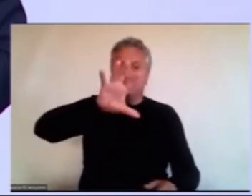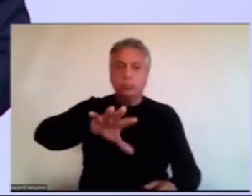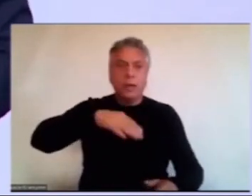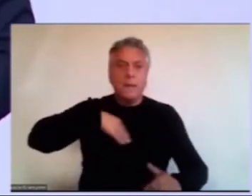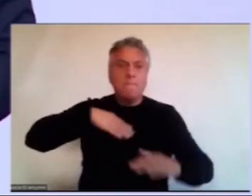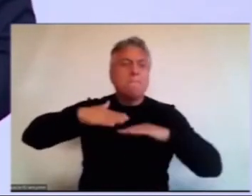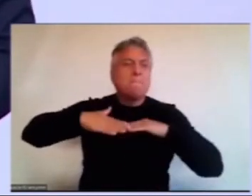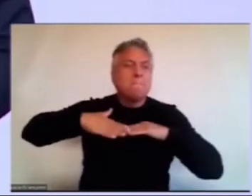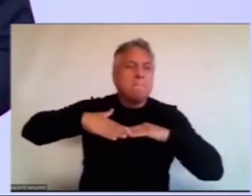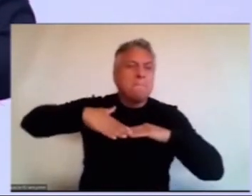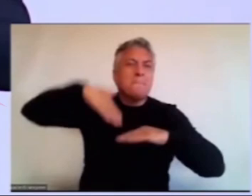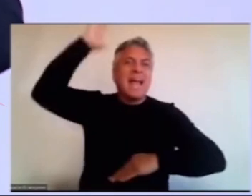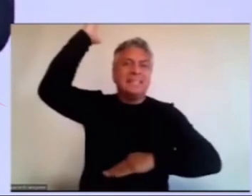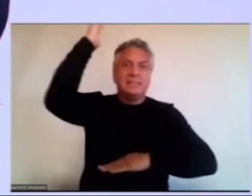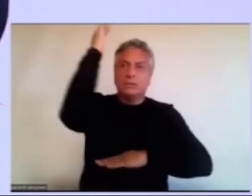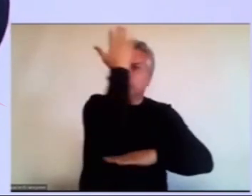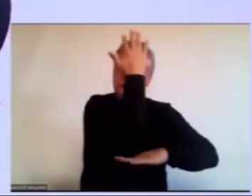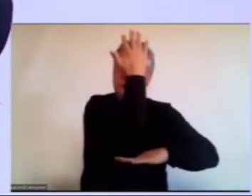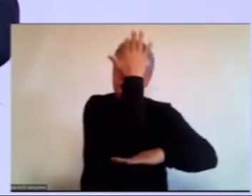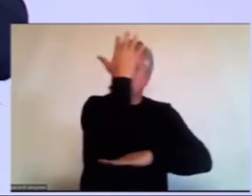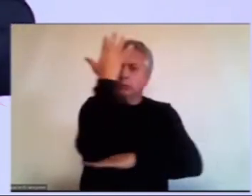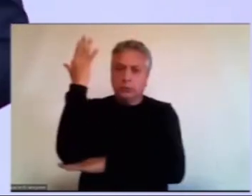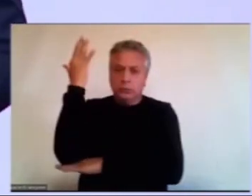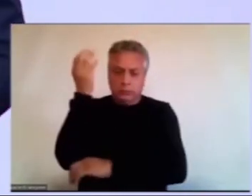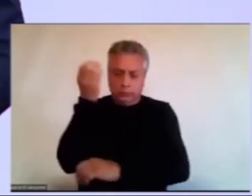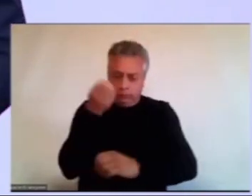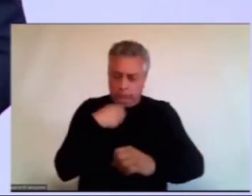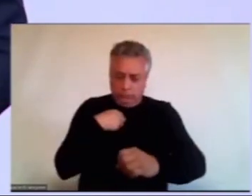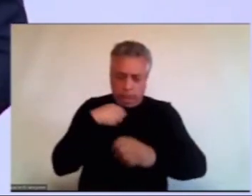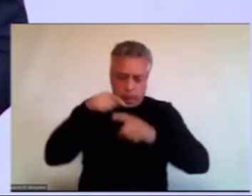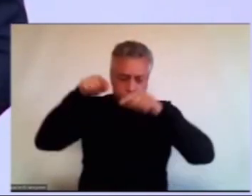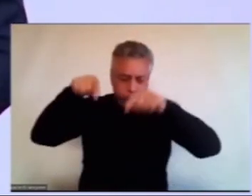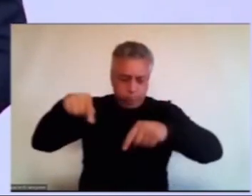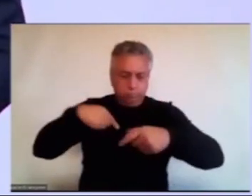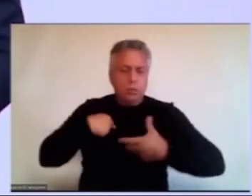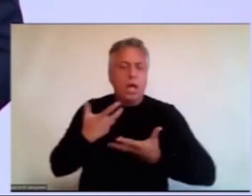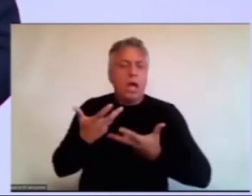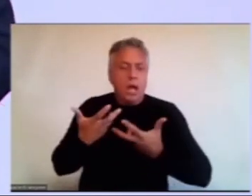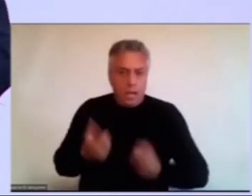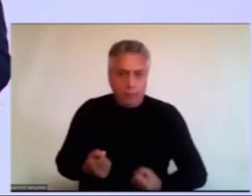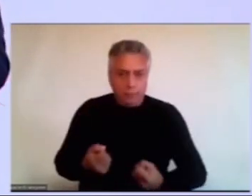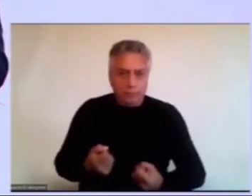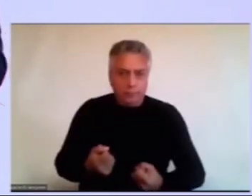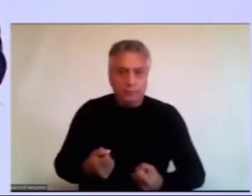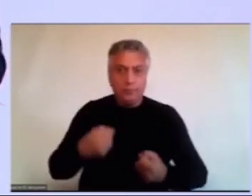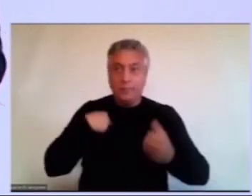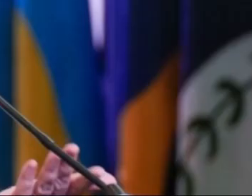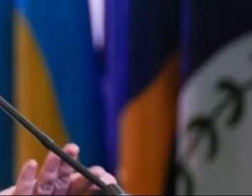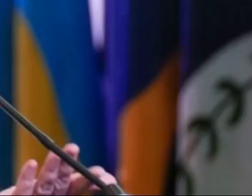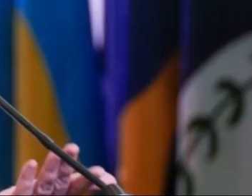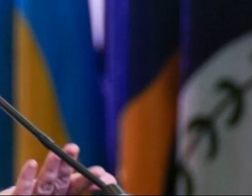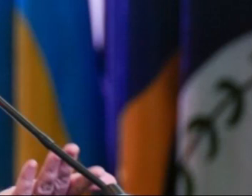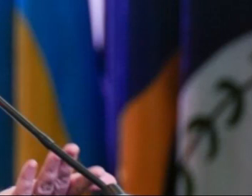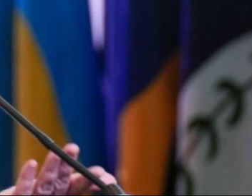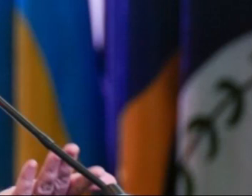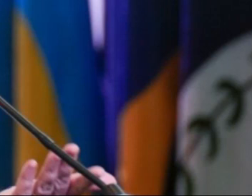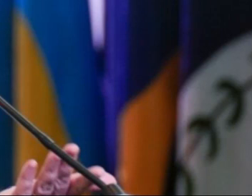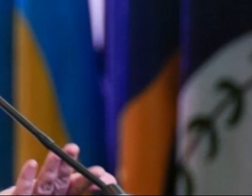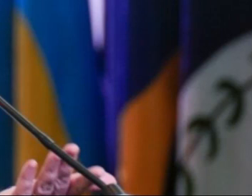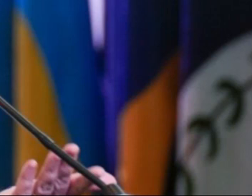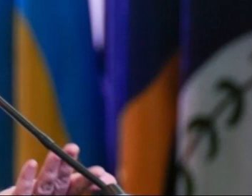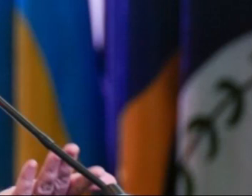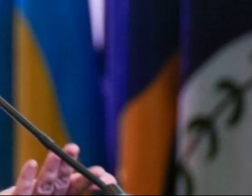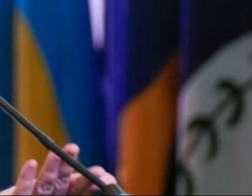tiene y mayor captura de carbono tienen sus océanos en este mismo sentido